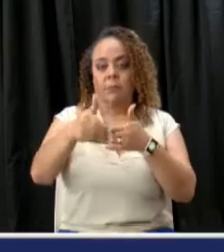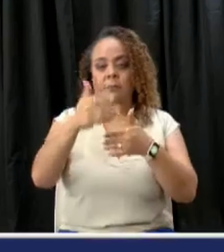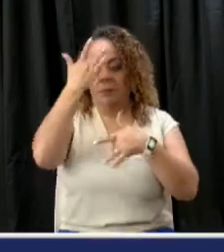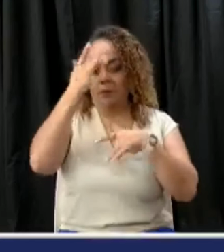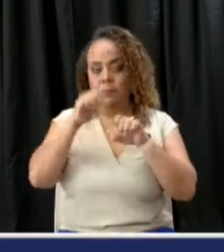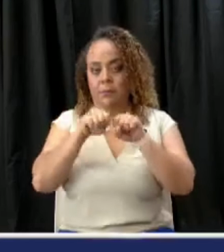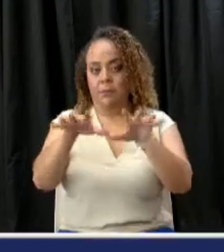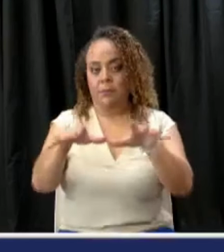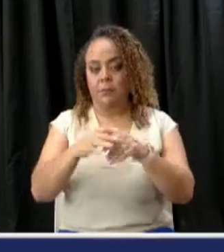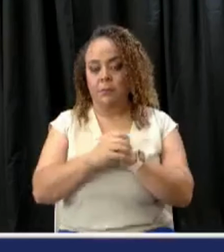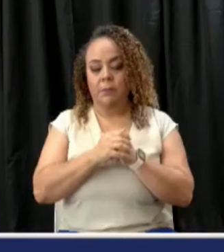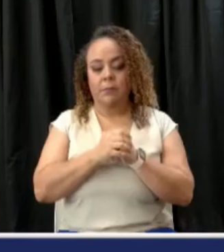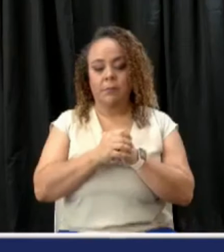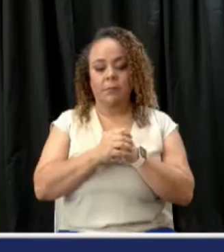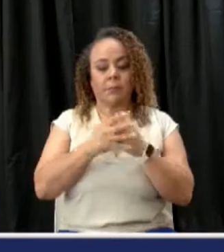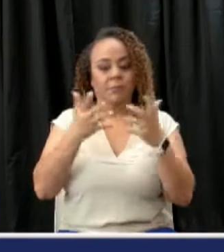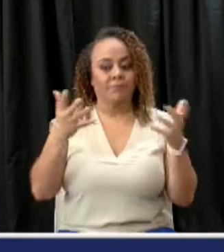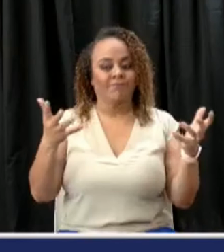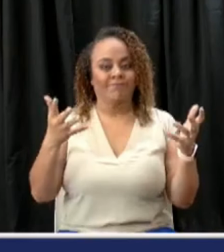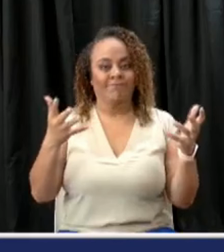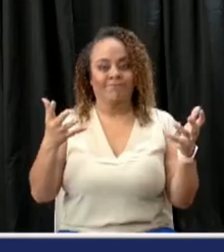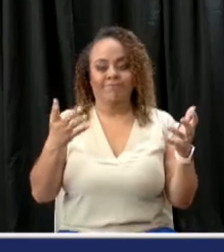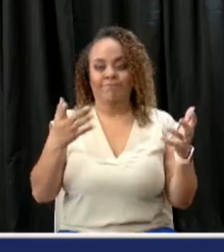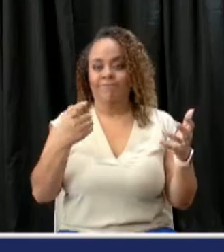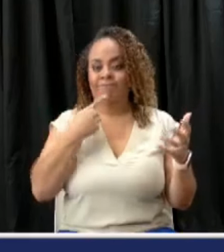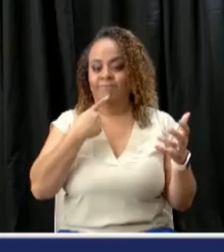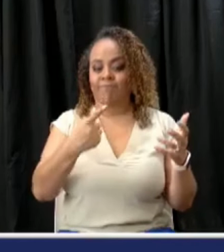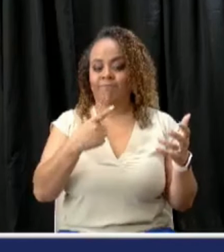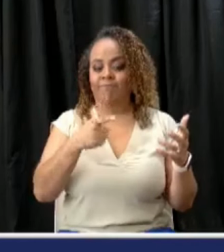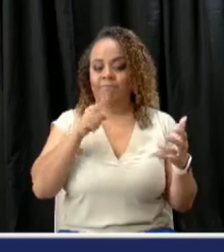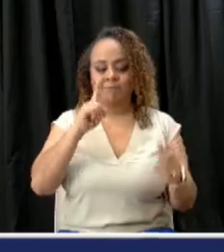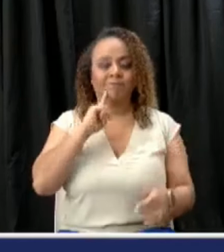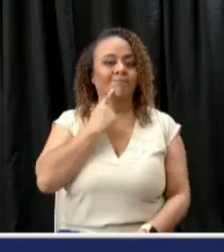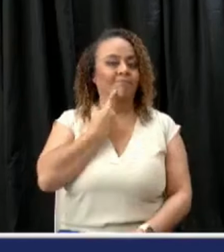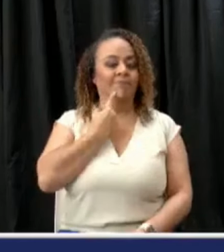¿verdad? La gente dice: ojo, esto es serio. Sí.